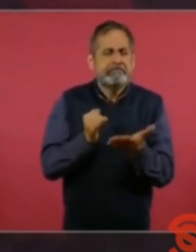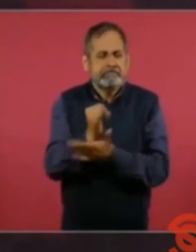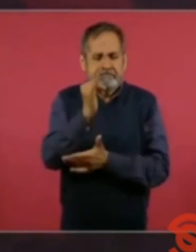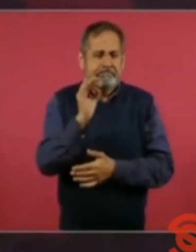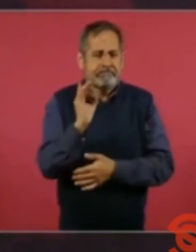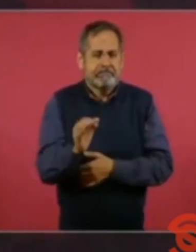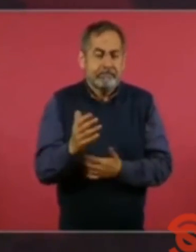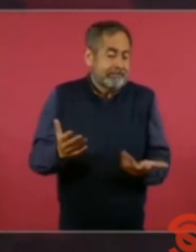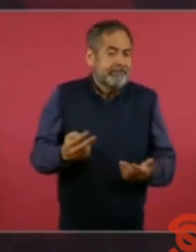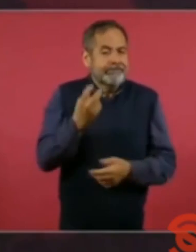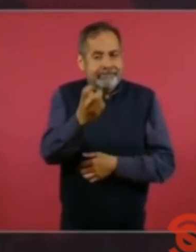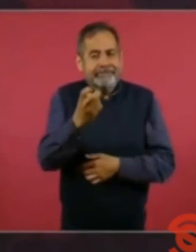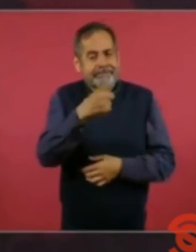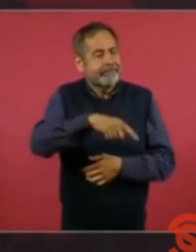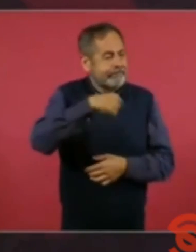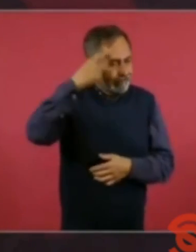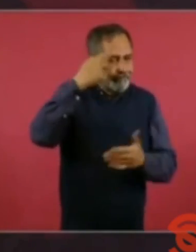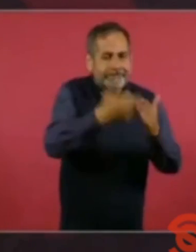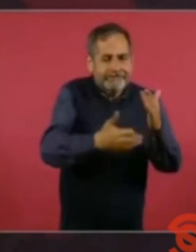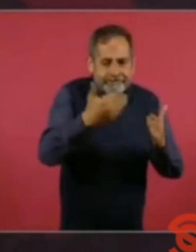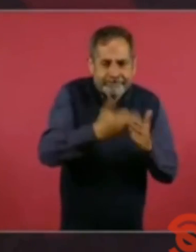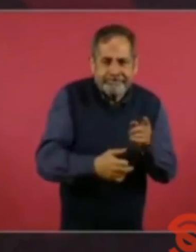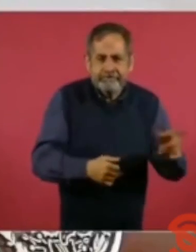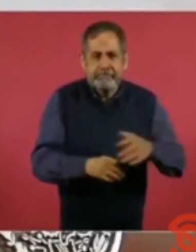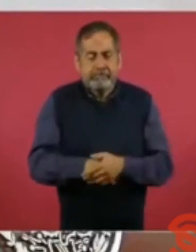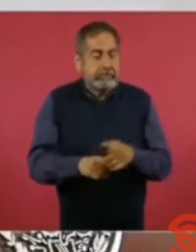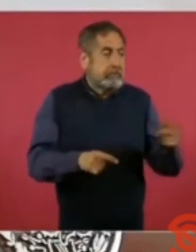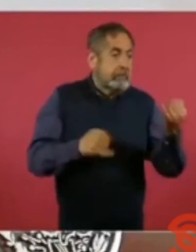desprovista de carga ideológica.